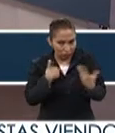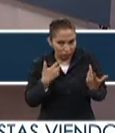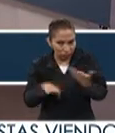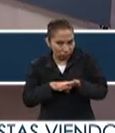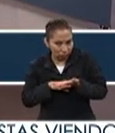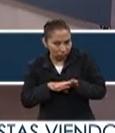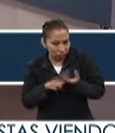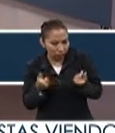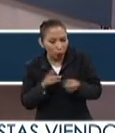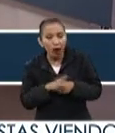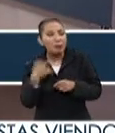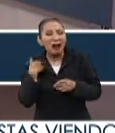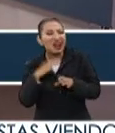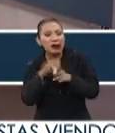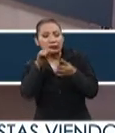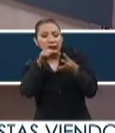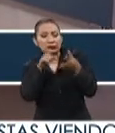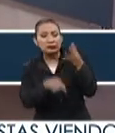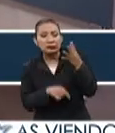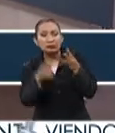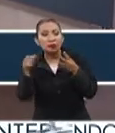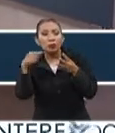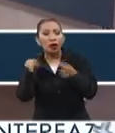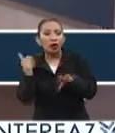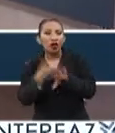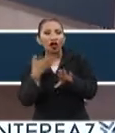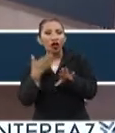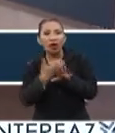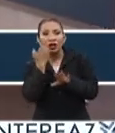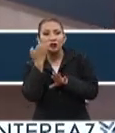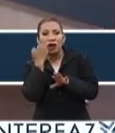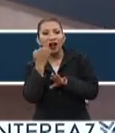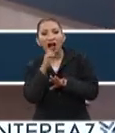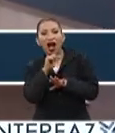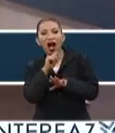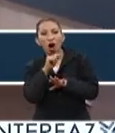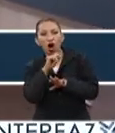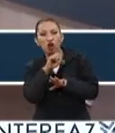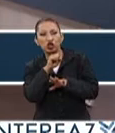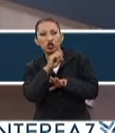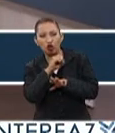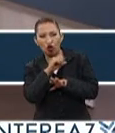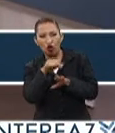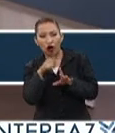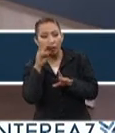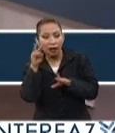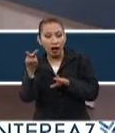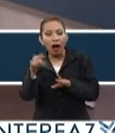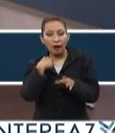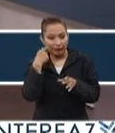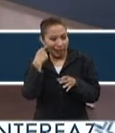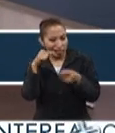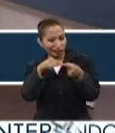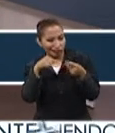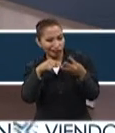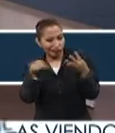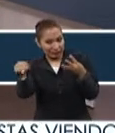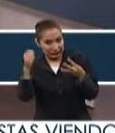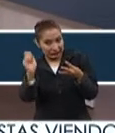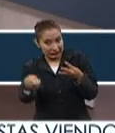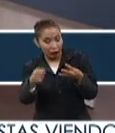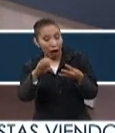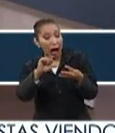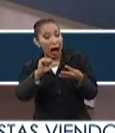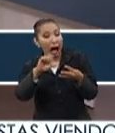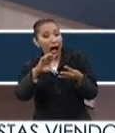niños. ¿Cuáles son los principales elementos del acoso escolar que ustedes han detectado que se están multiplicando